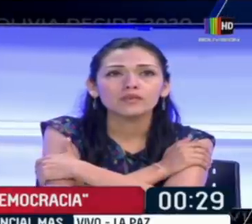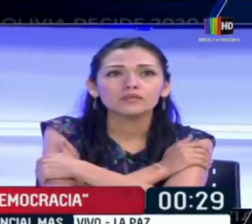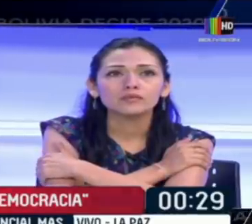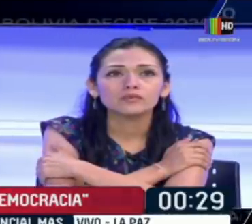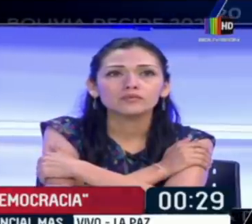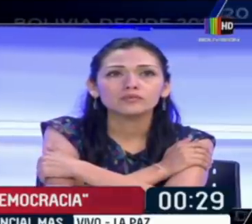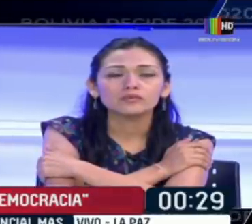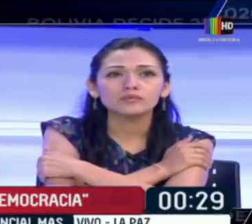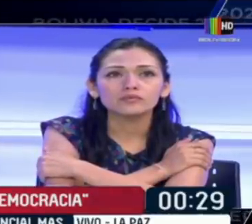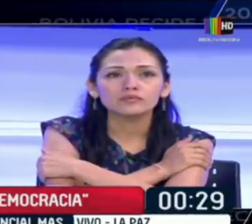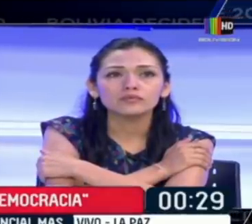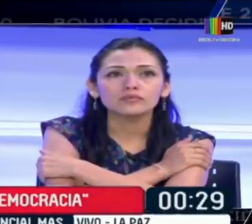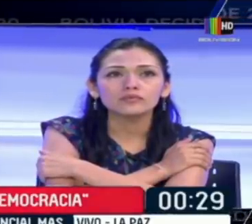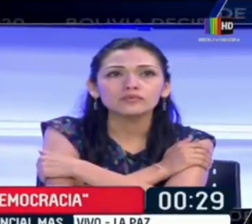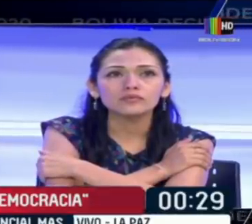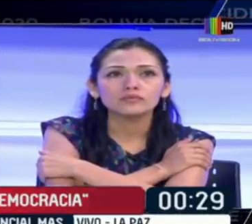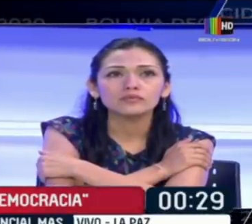a emitir su voto.